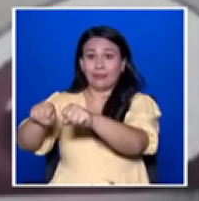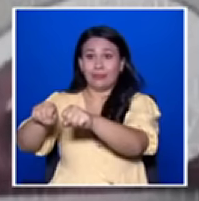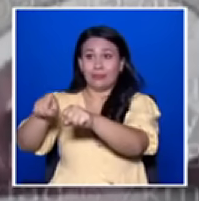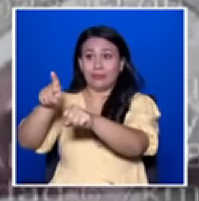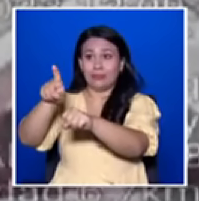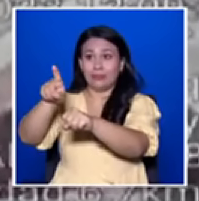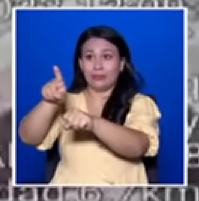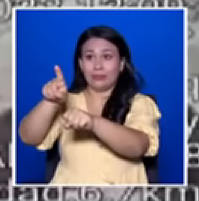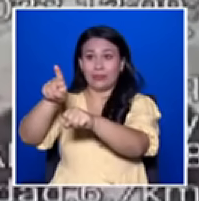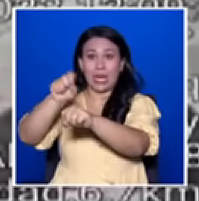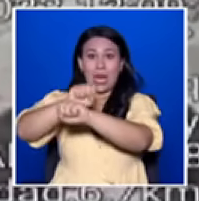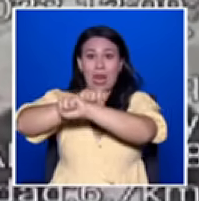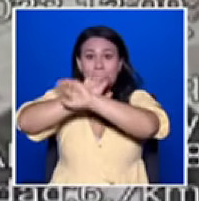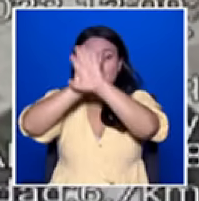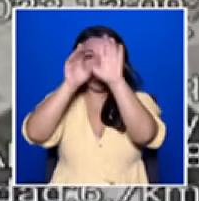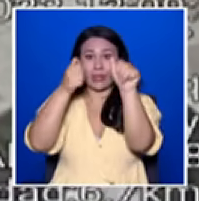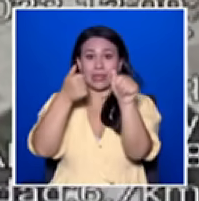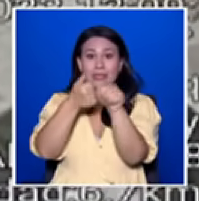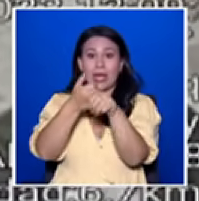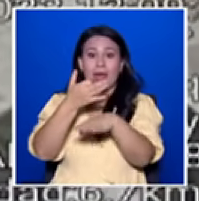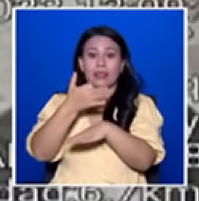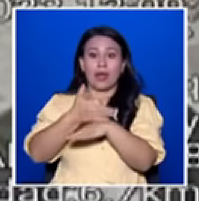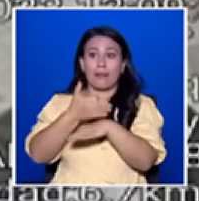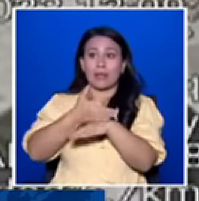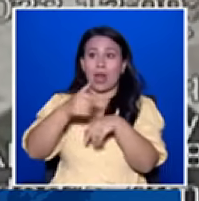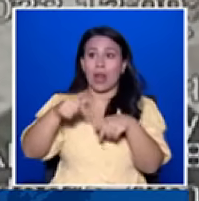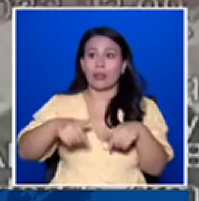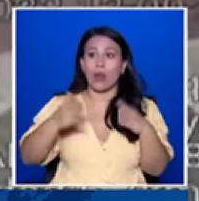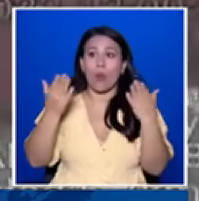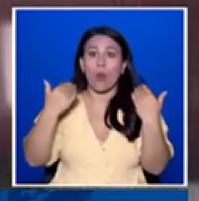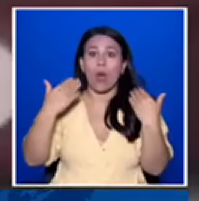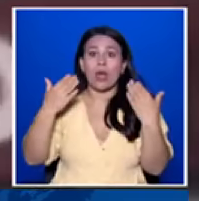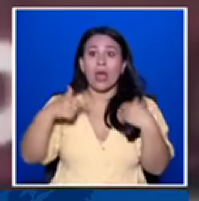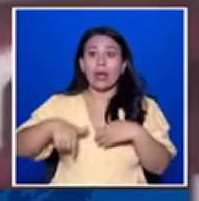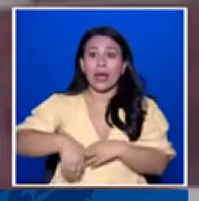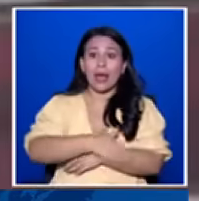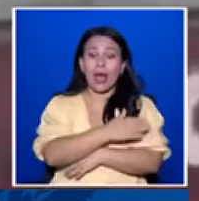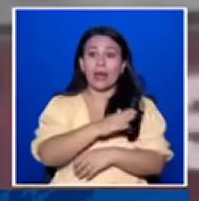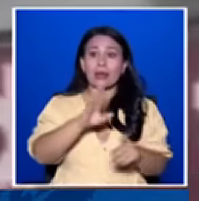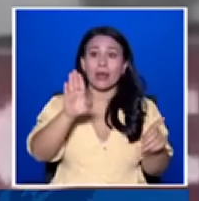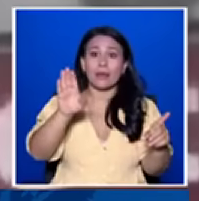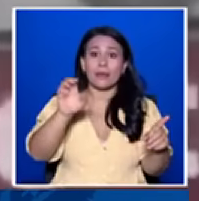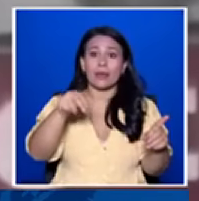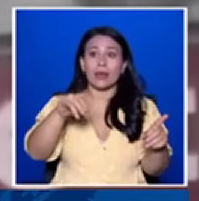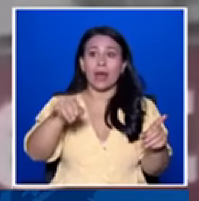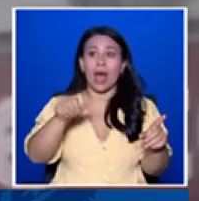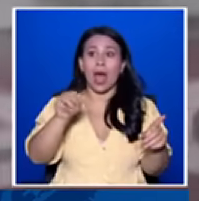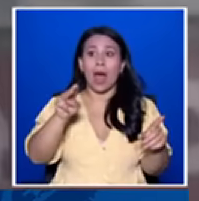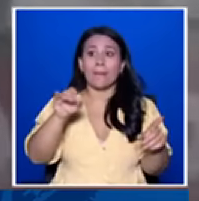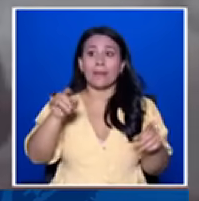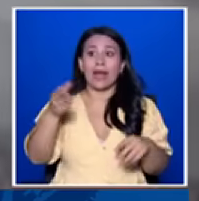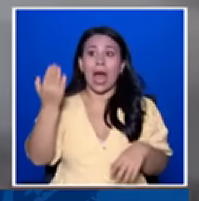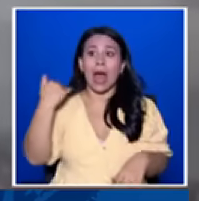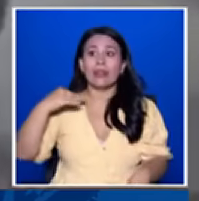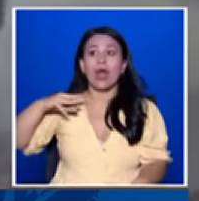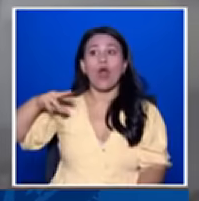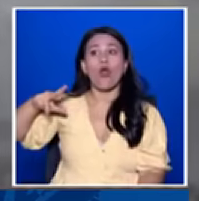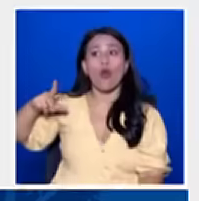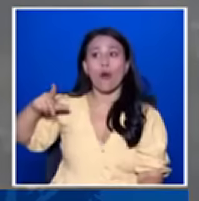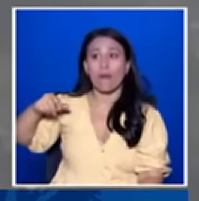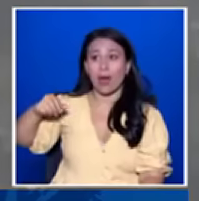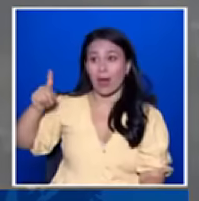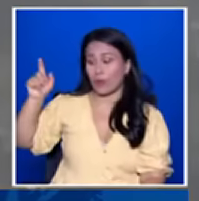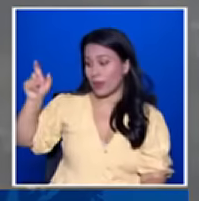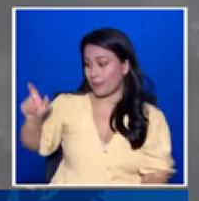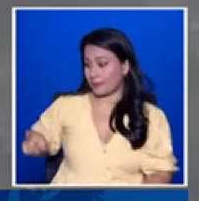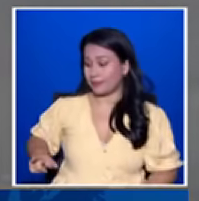dio a plena luz del día cerca de la terminal terrestre de Guayaquil en la avenida Benjamín Rosales. Resulta pues que este pillo había asaltado a